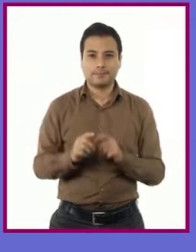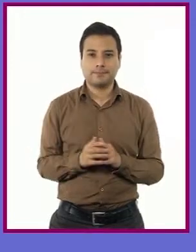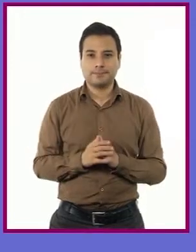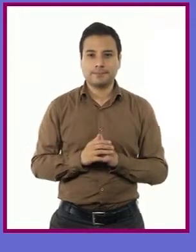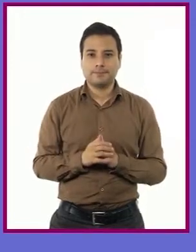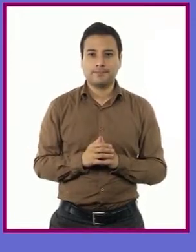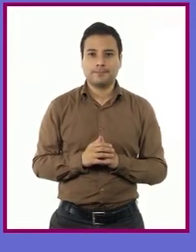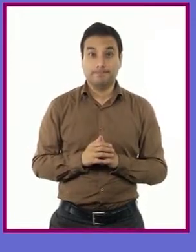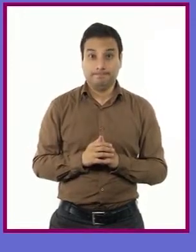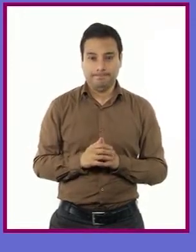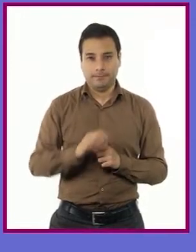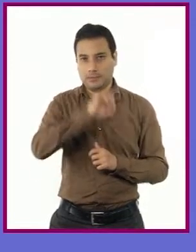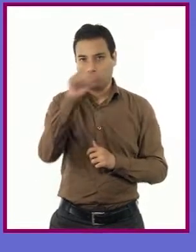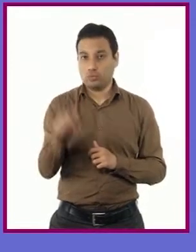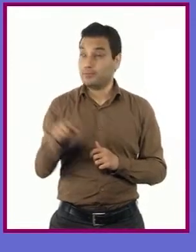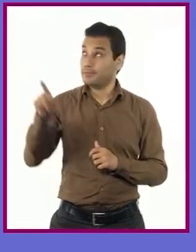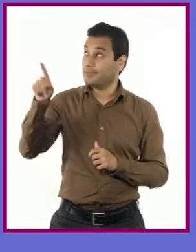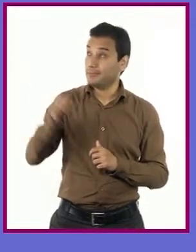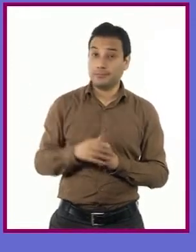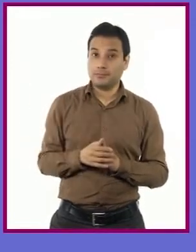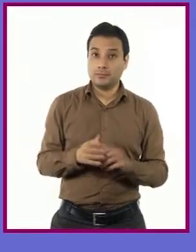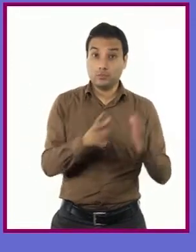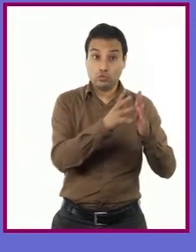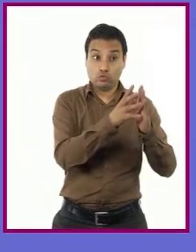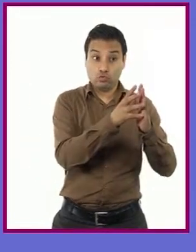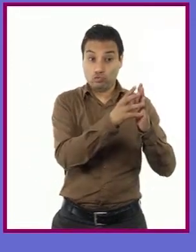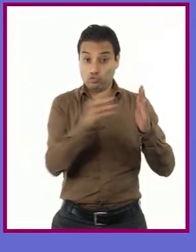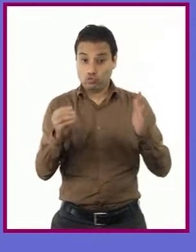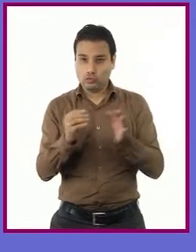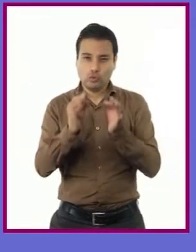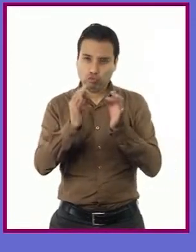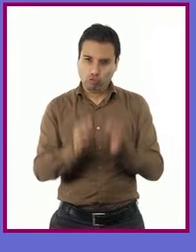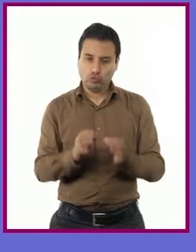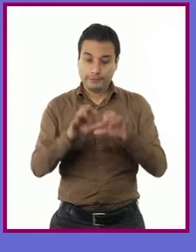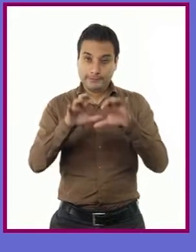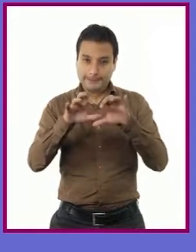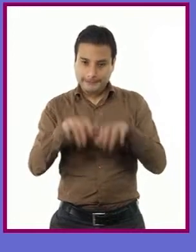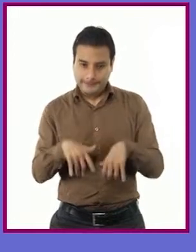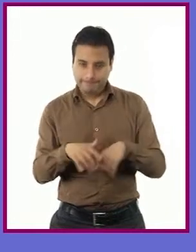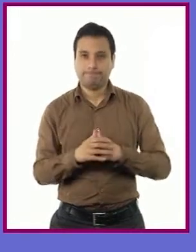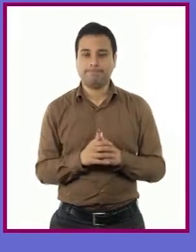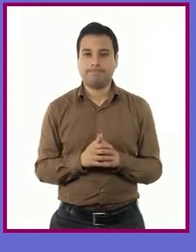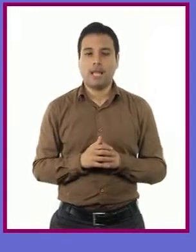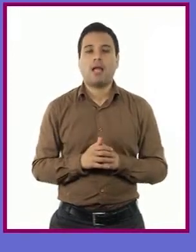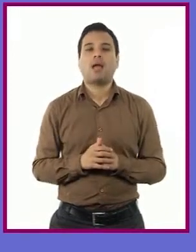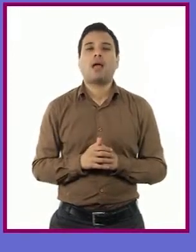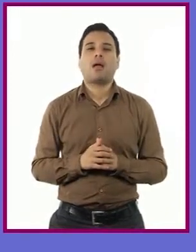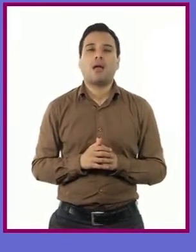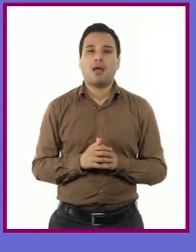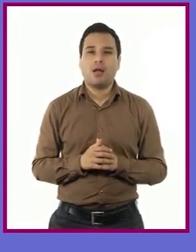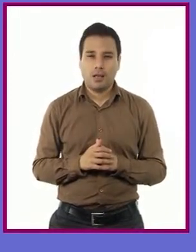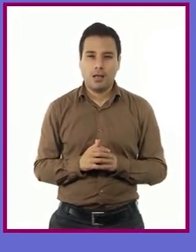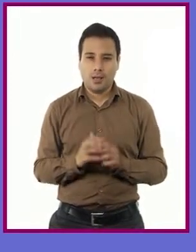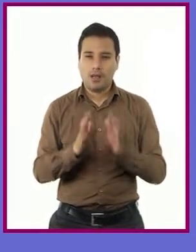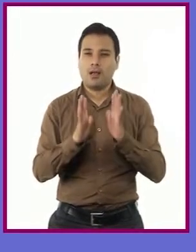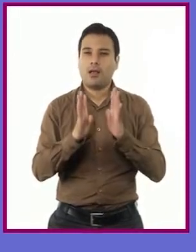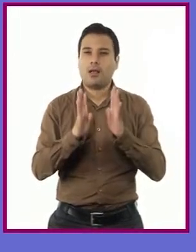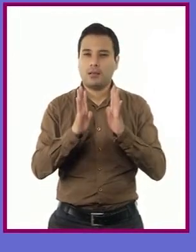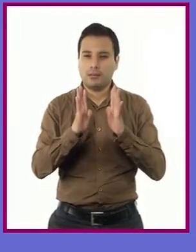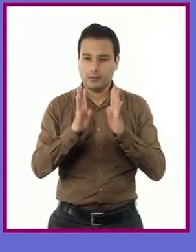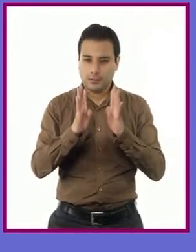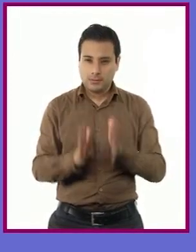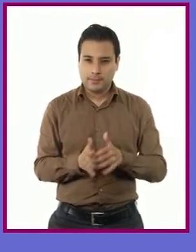textos para pasarlo al formato que eligieron y editarlos. Sí, profesor, se distingue claramente del lado derecho